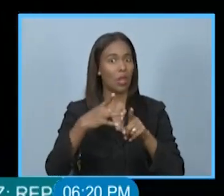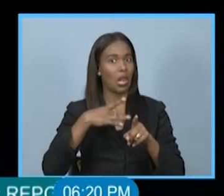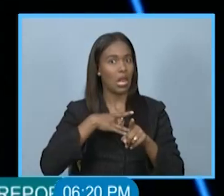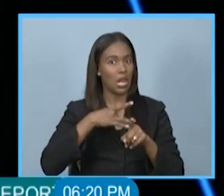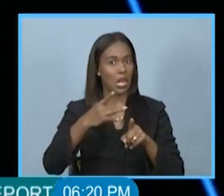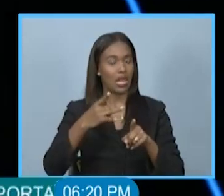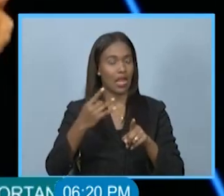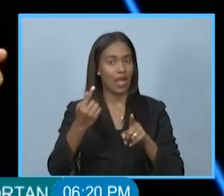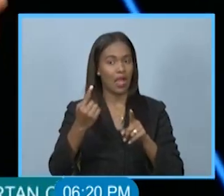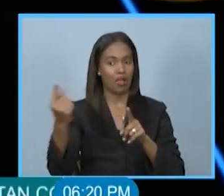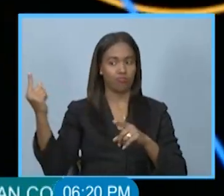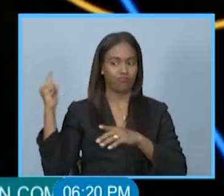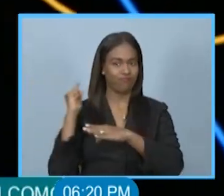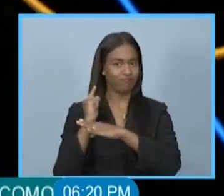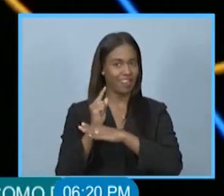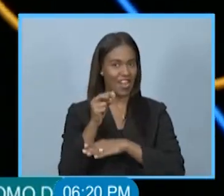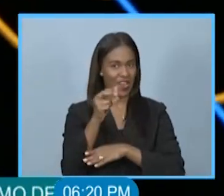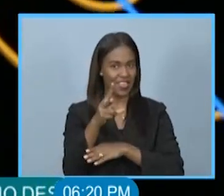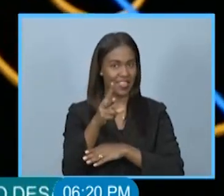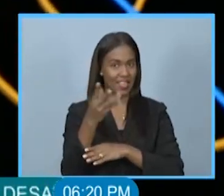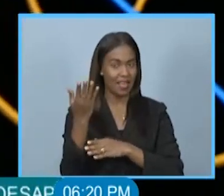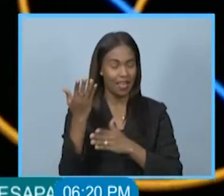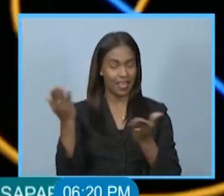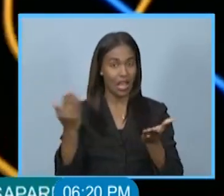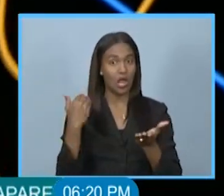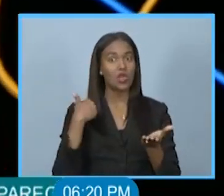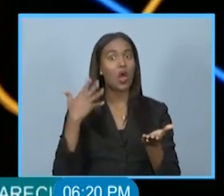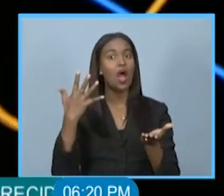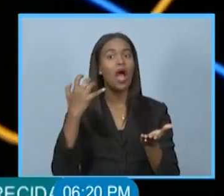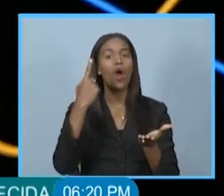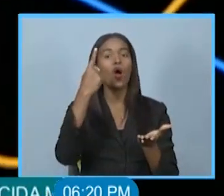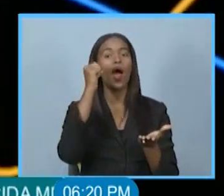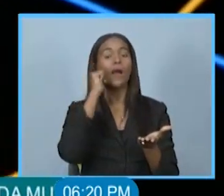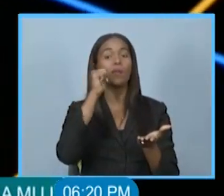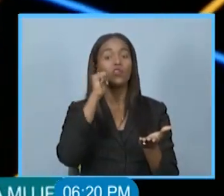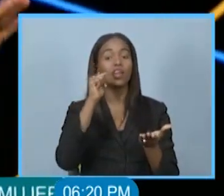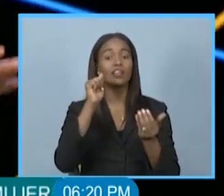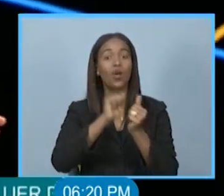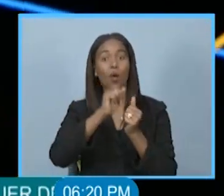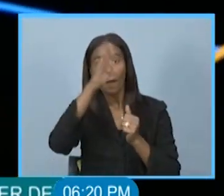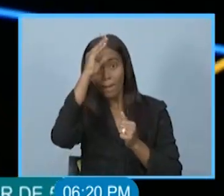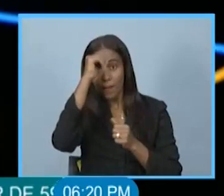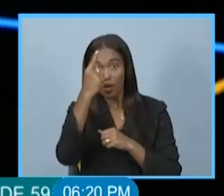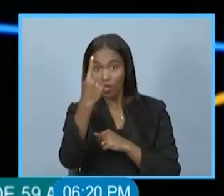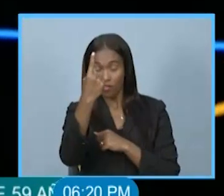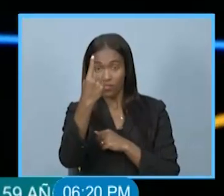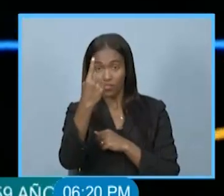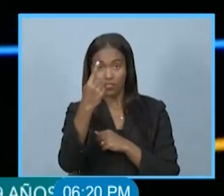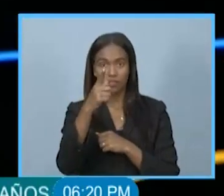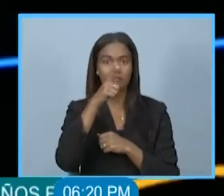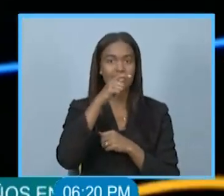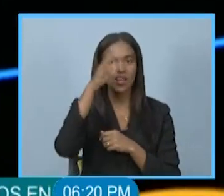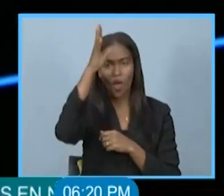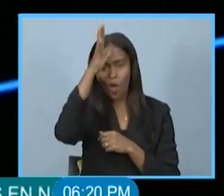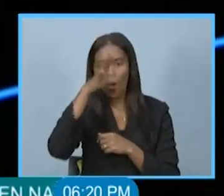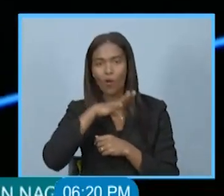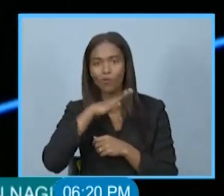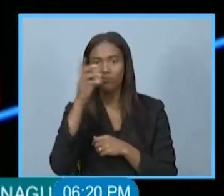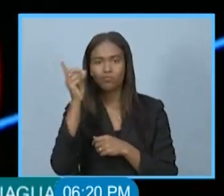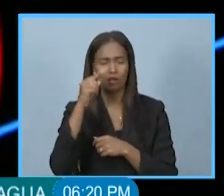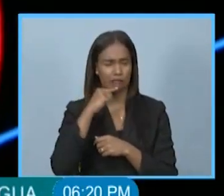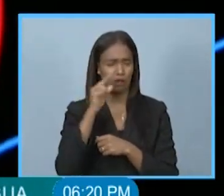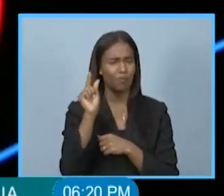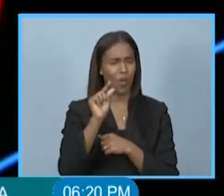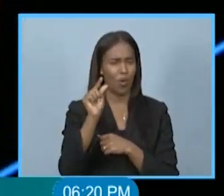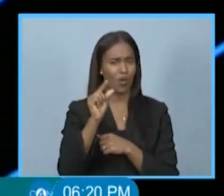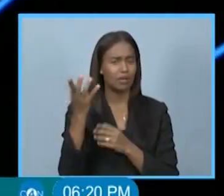en algún momento presentar noticias Yo quisiera que una chica y un chico dónde están los hombres Ay hay